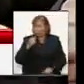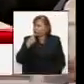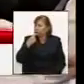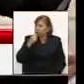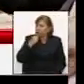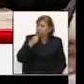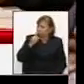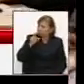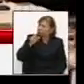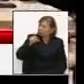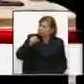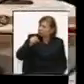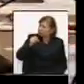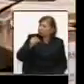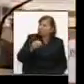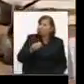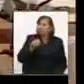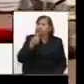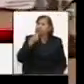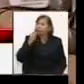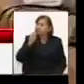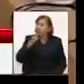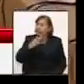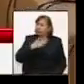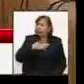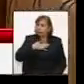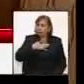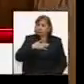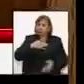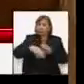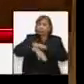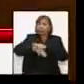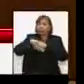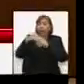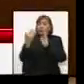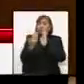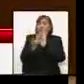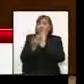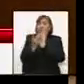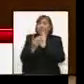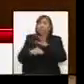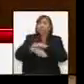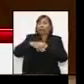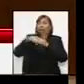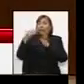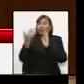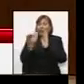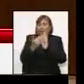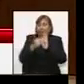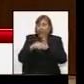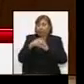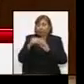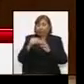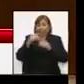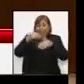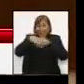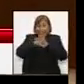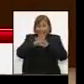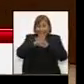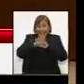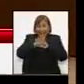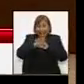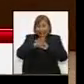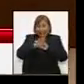repito, mi ubicación era en la puerta principal, parte externa del inmueble. O sea, dentro del